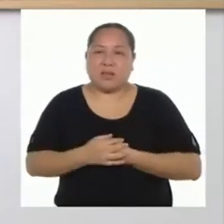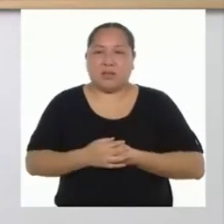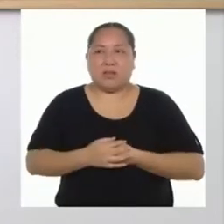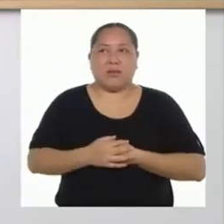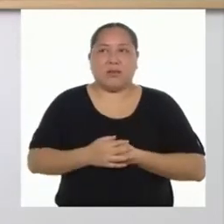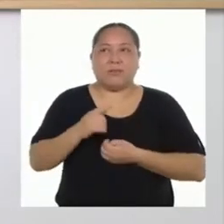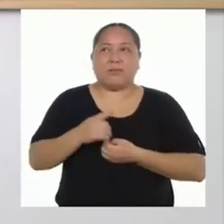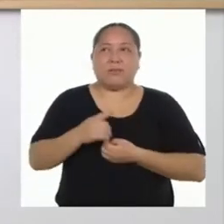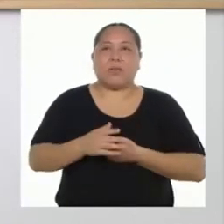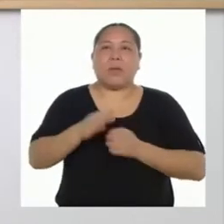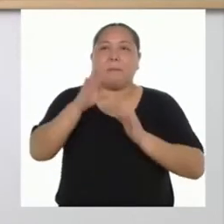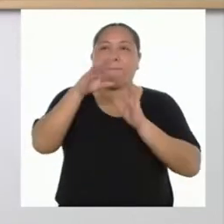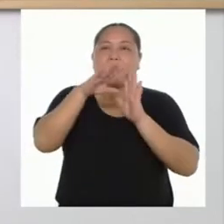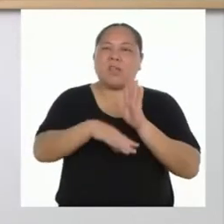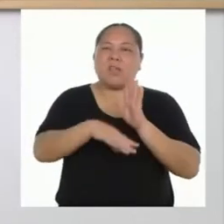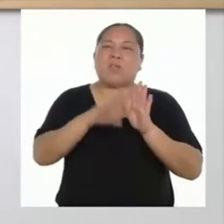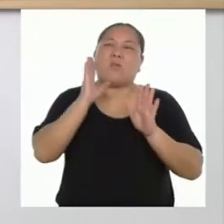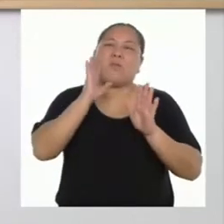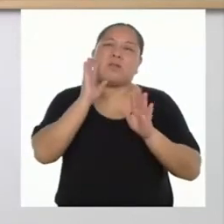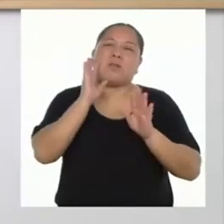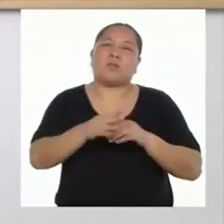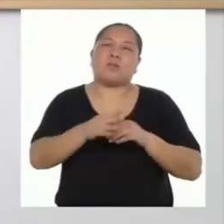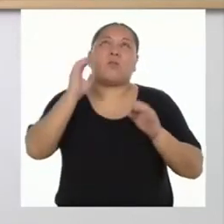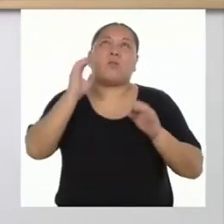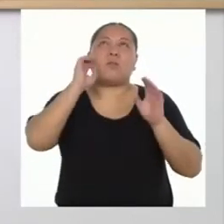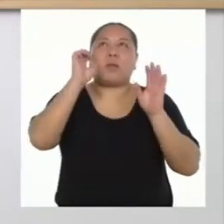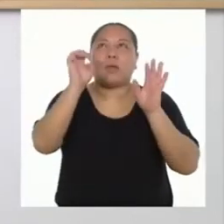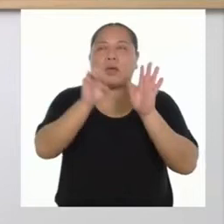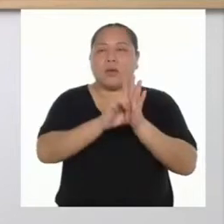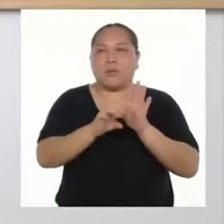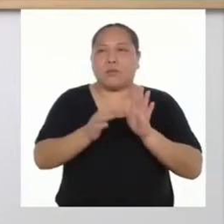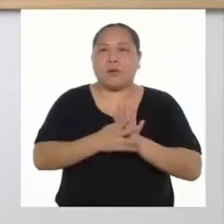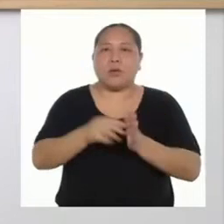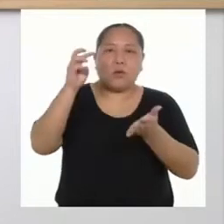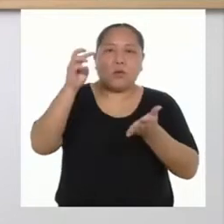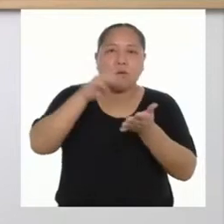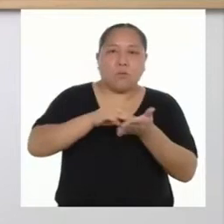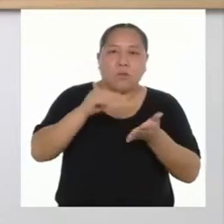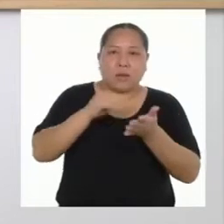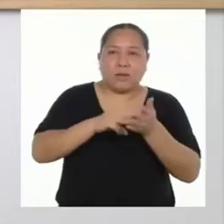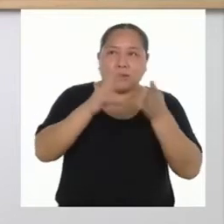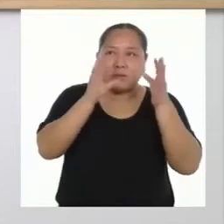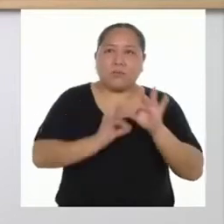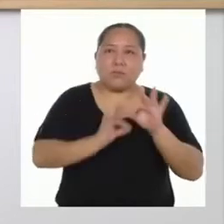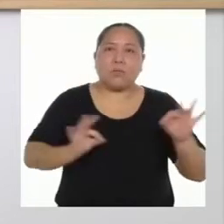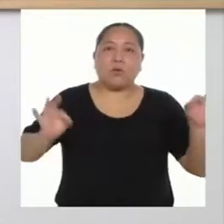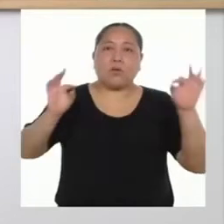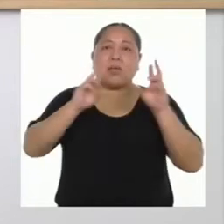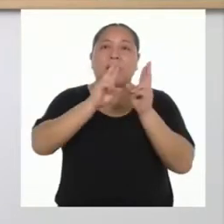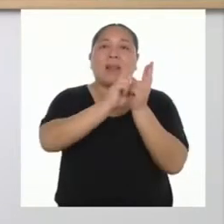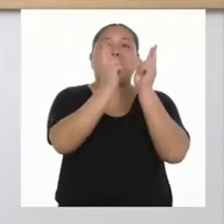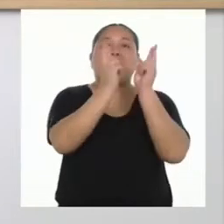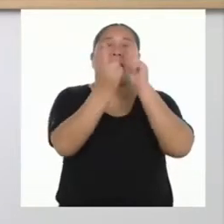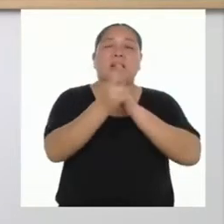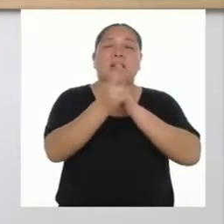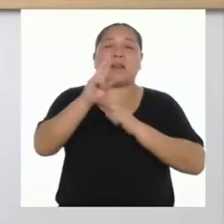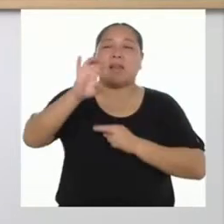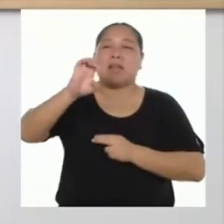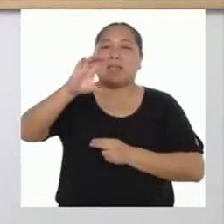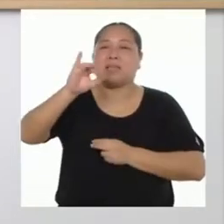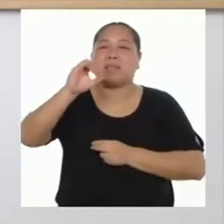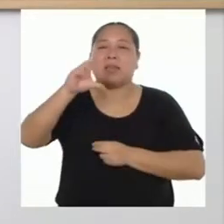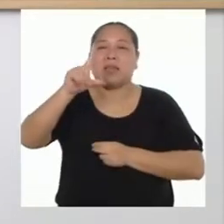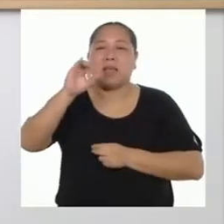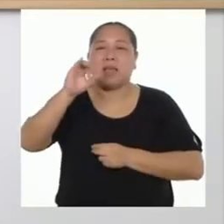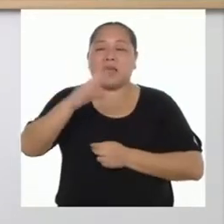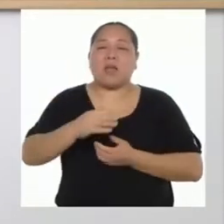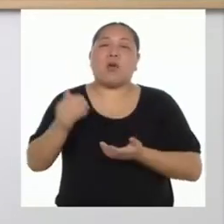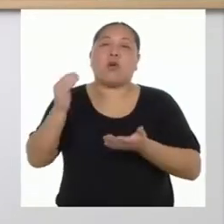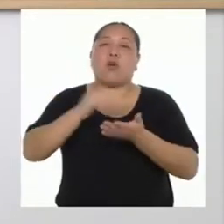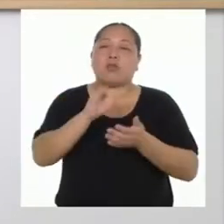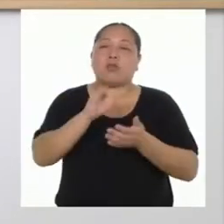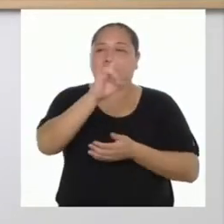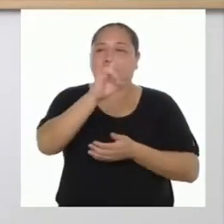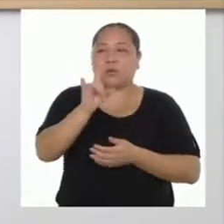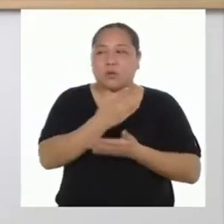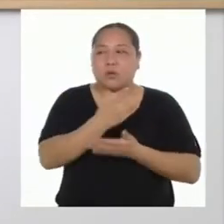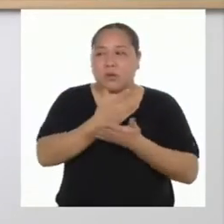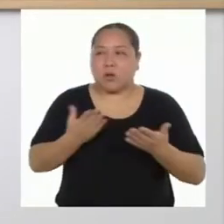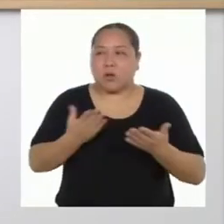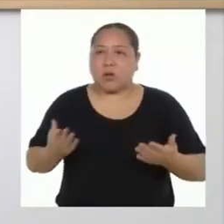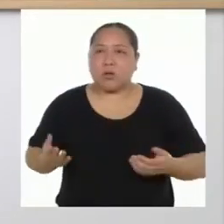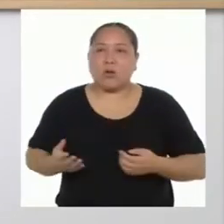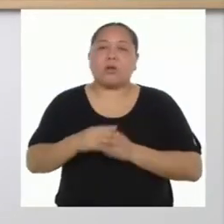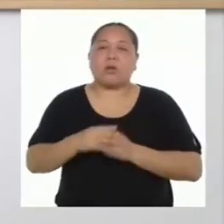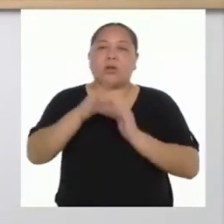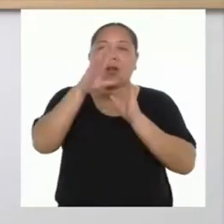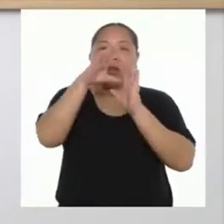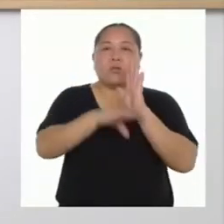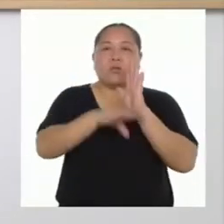de producir menos desechos. Es decir, lo más importante es el reciclaje, así como la reutilización de los objetos y